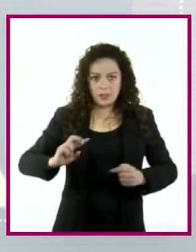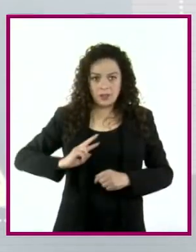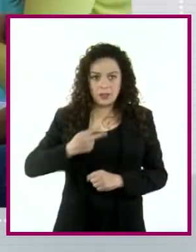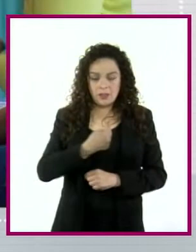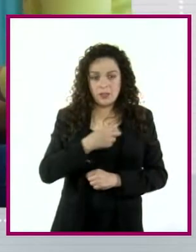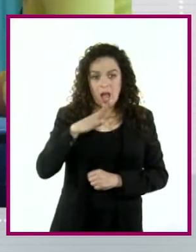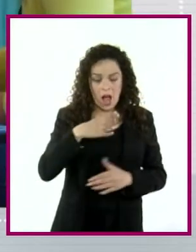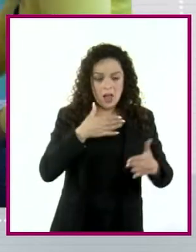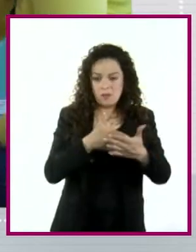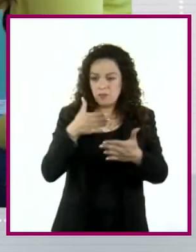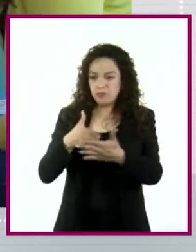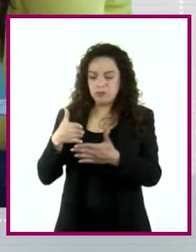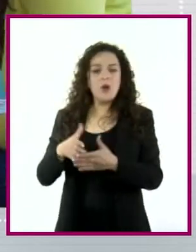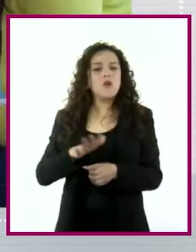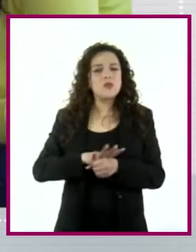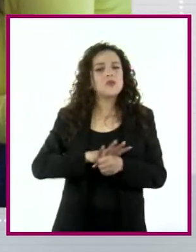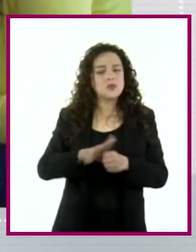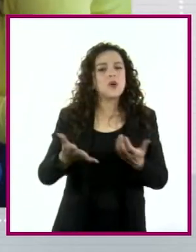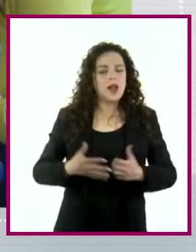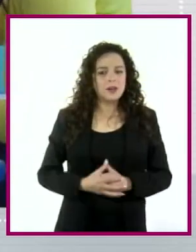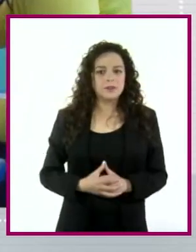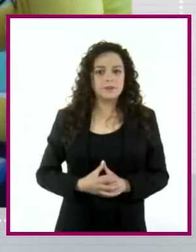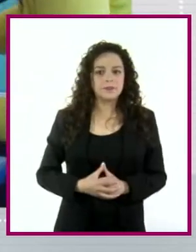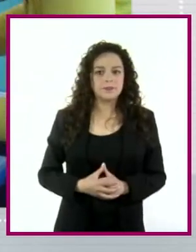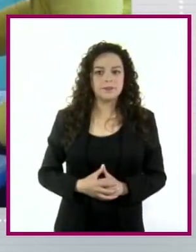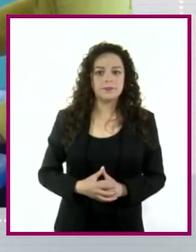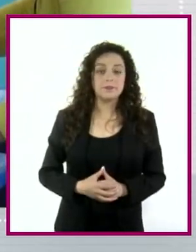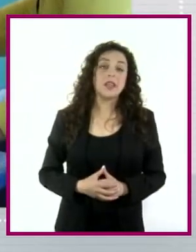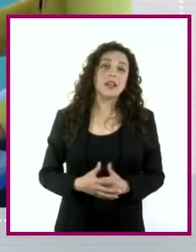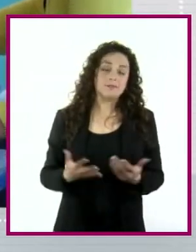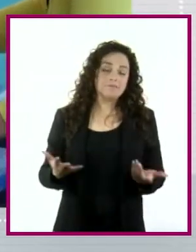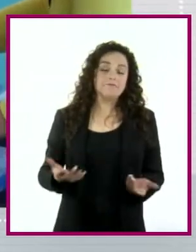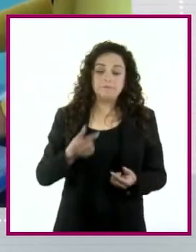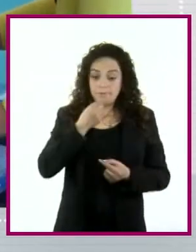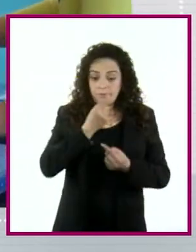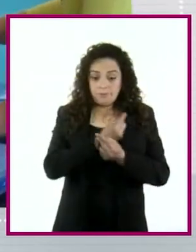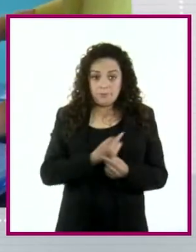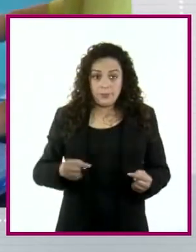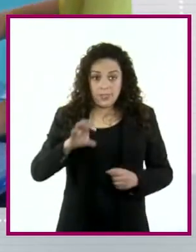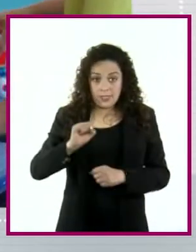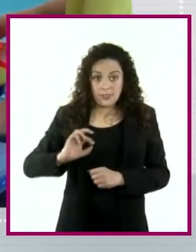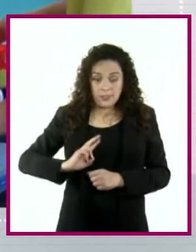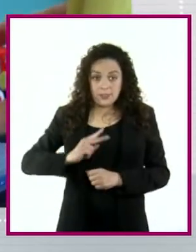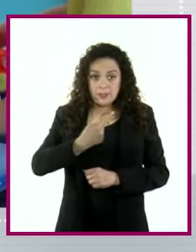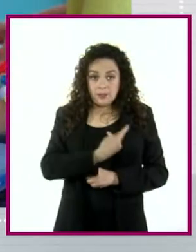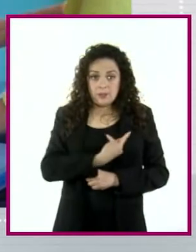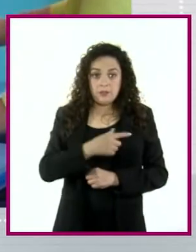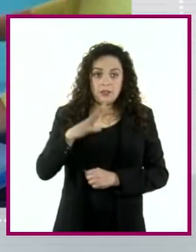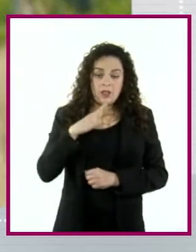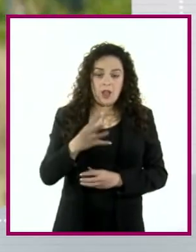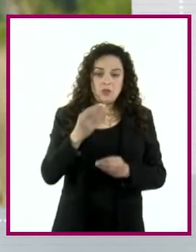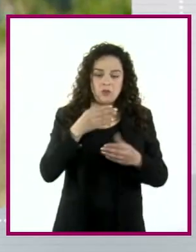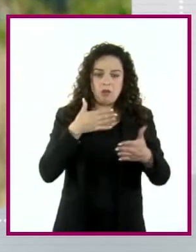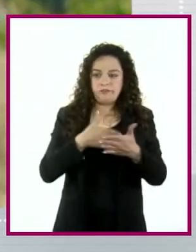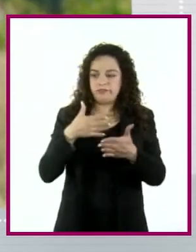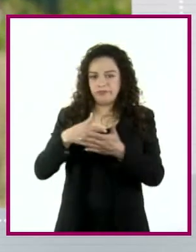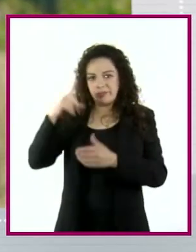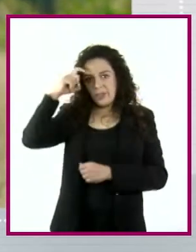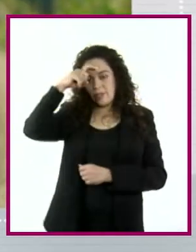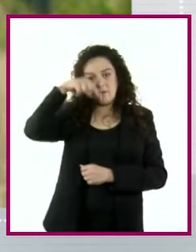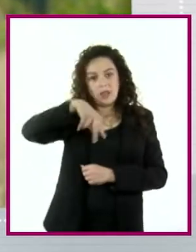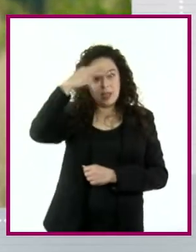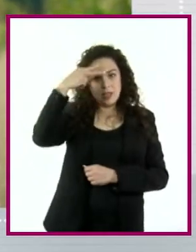país? Pues, las infancias trans se encuentran con una serie de dificultades en nuestro